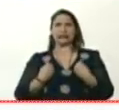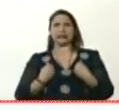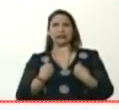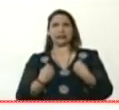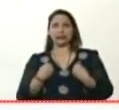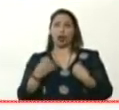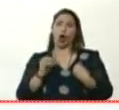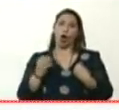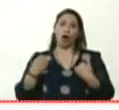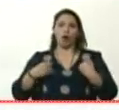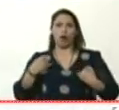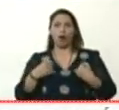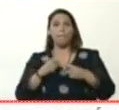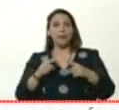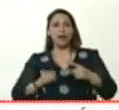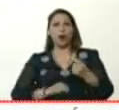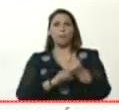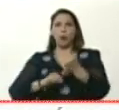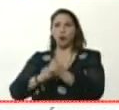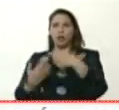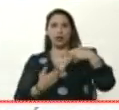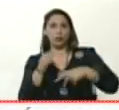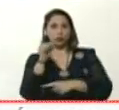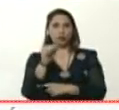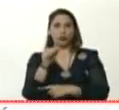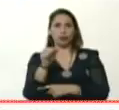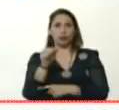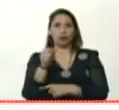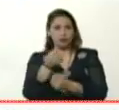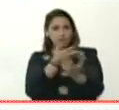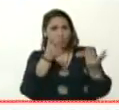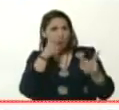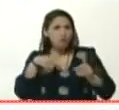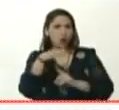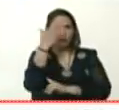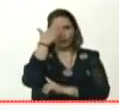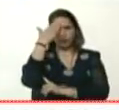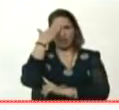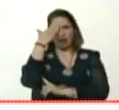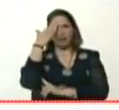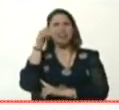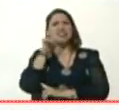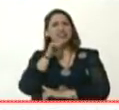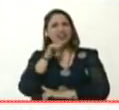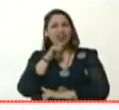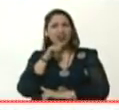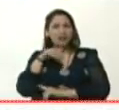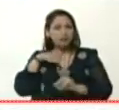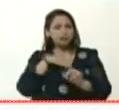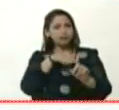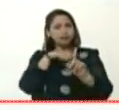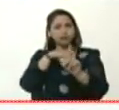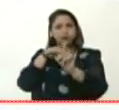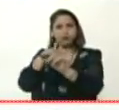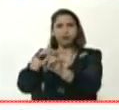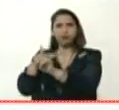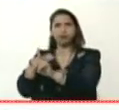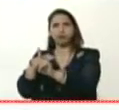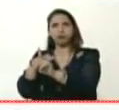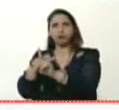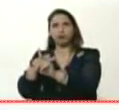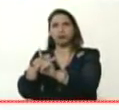nosotros. Que sabe quién lo está amargando, quién lo está